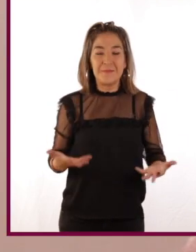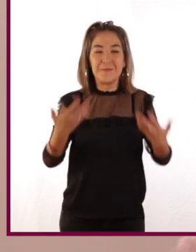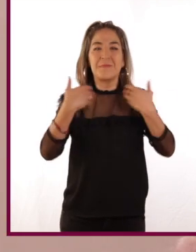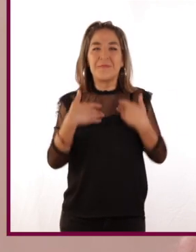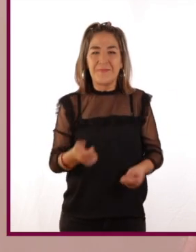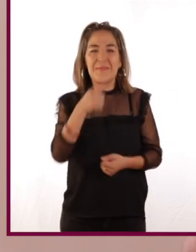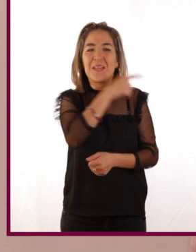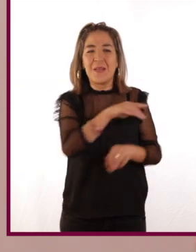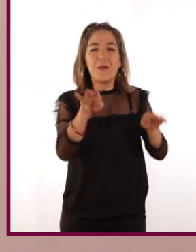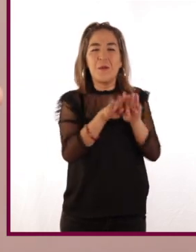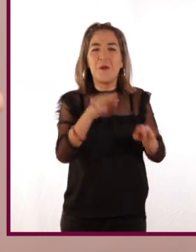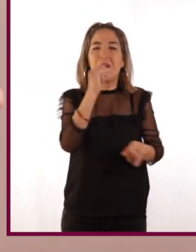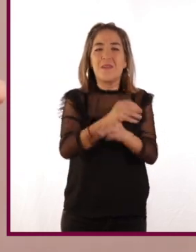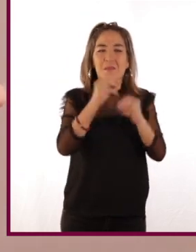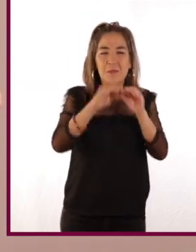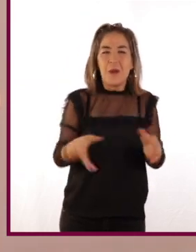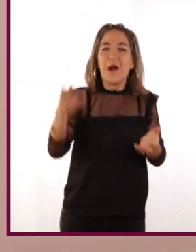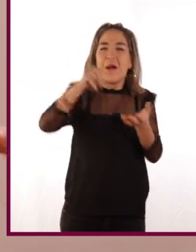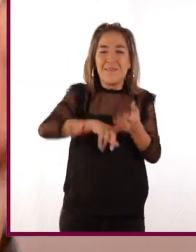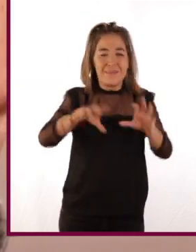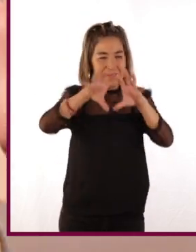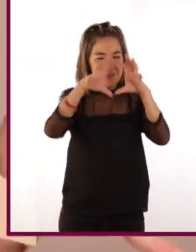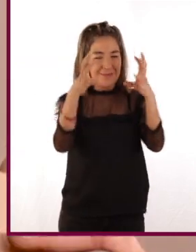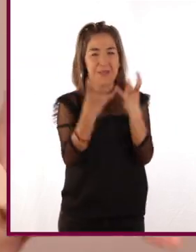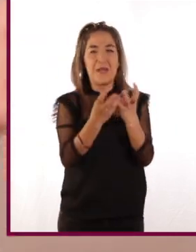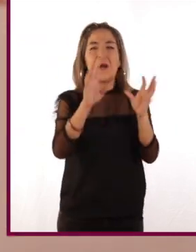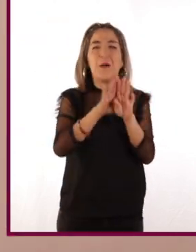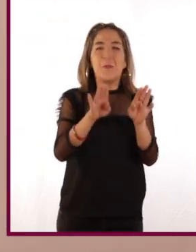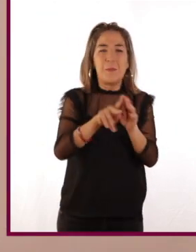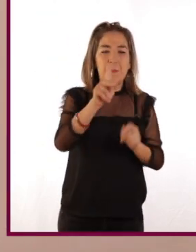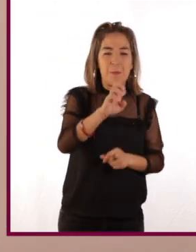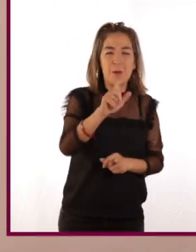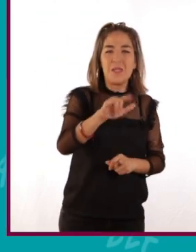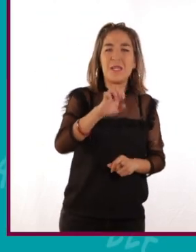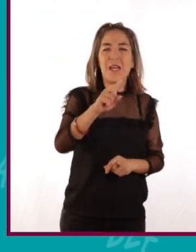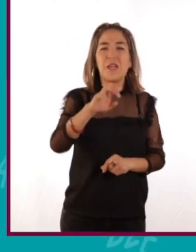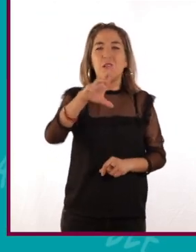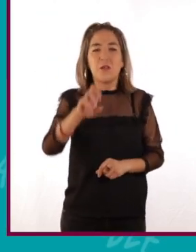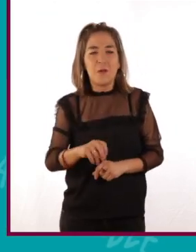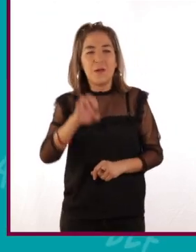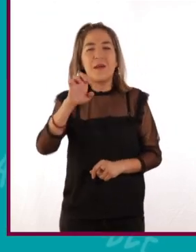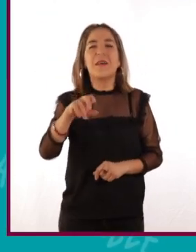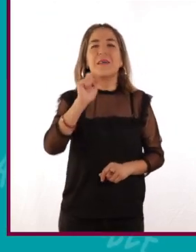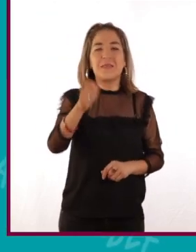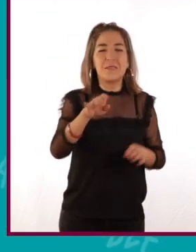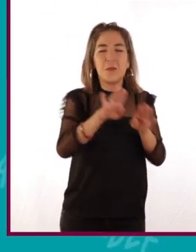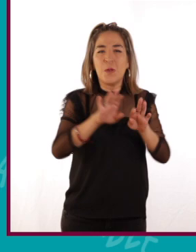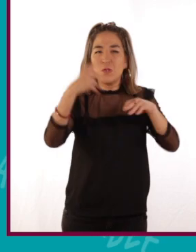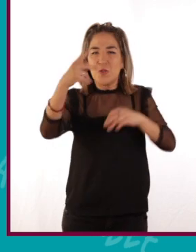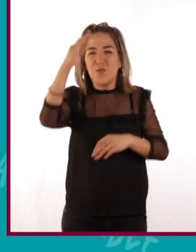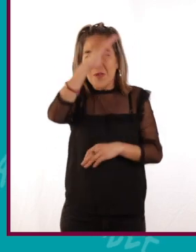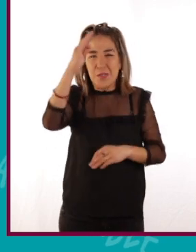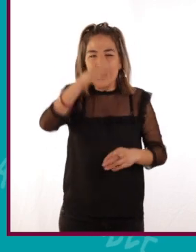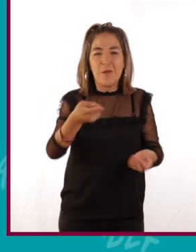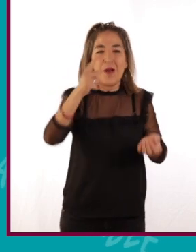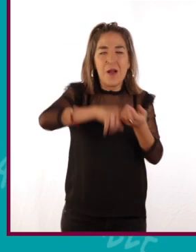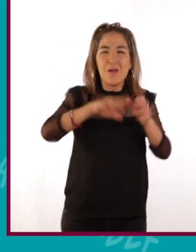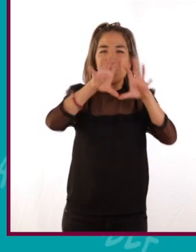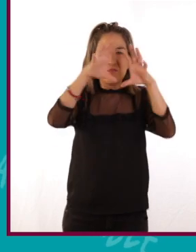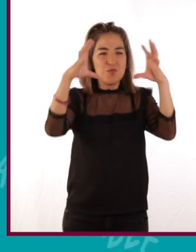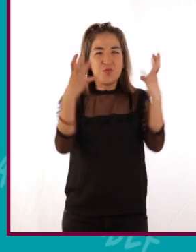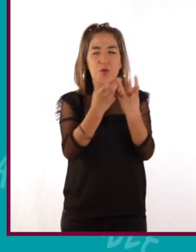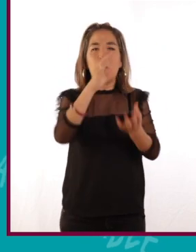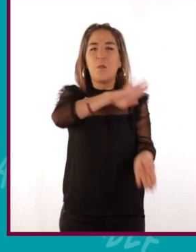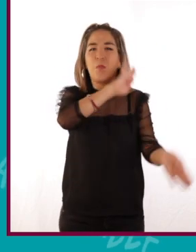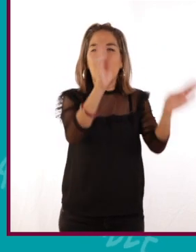esfera. Eso llevó también a querer inscribir poliedro sobre poliedro y con eso dar pie a esa parte de la filosofía de las esferas del